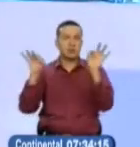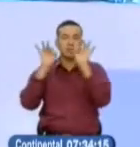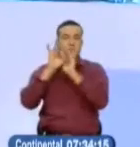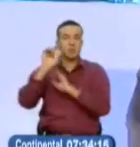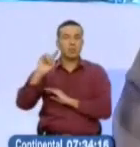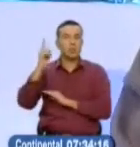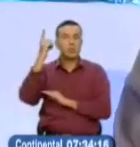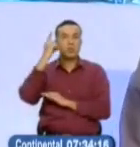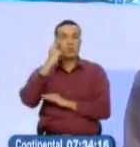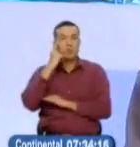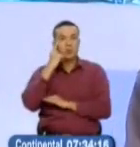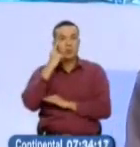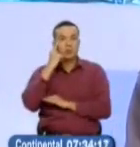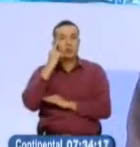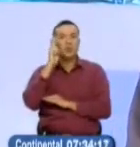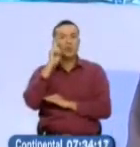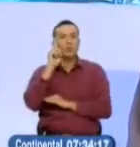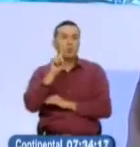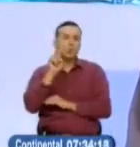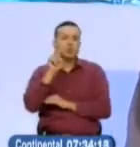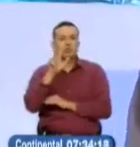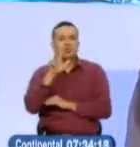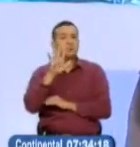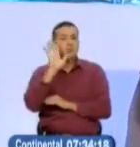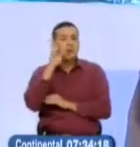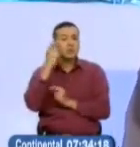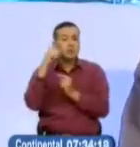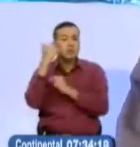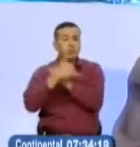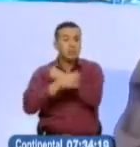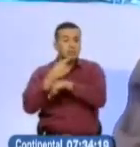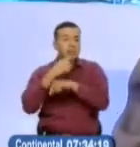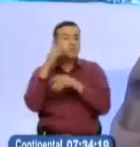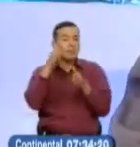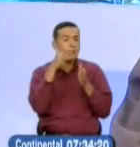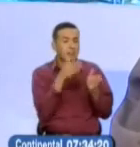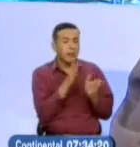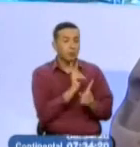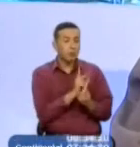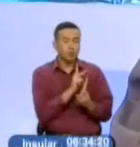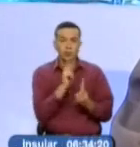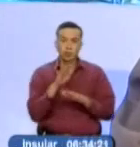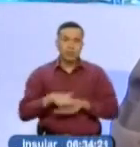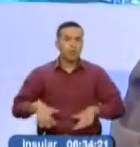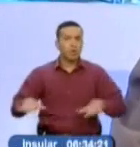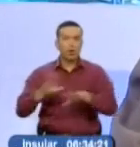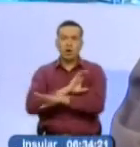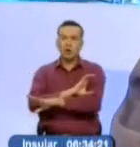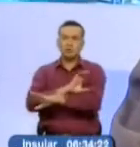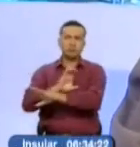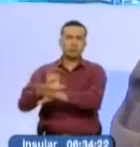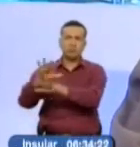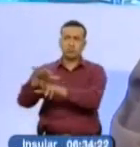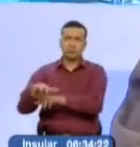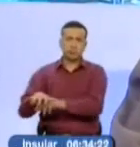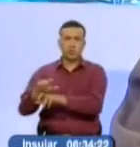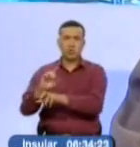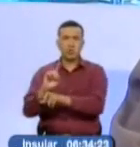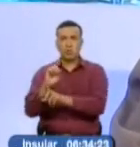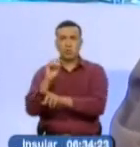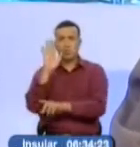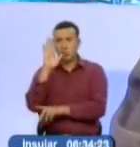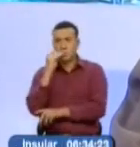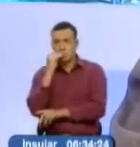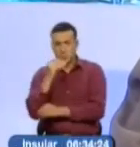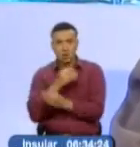solamente uno o dos tres sectores que son más de exportación cuando el sector agropecuario no solamente que da la